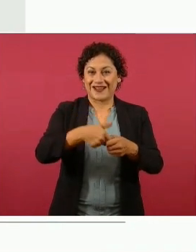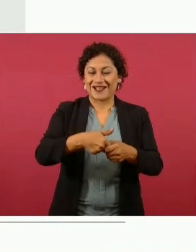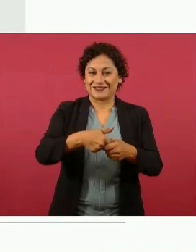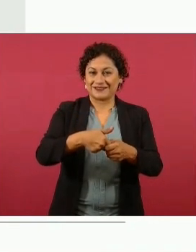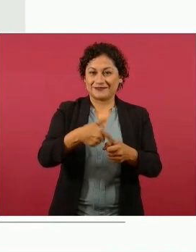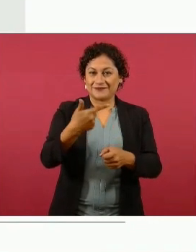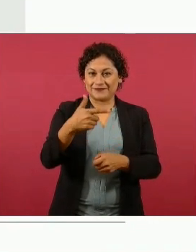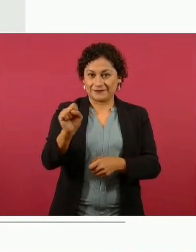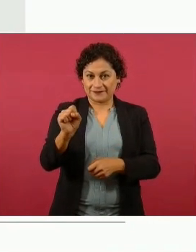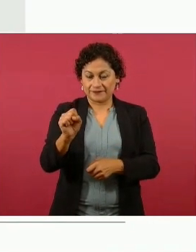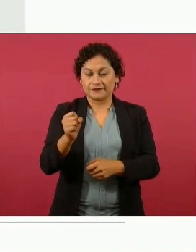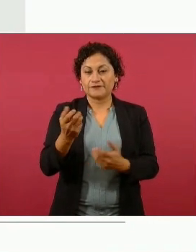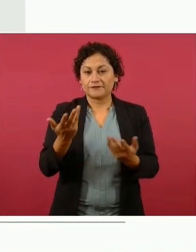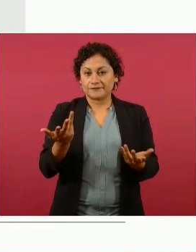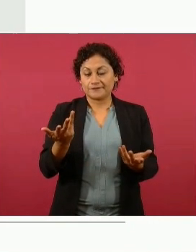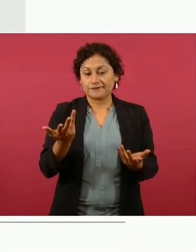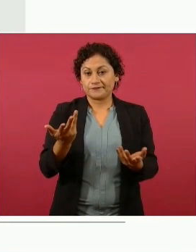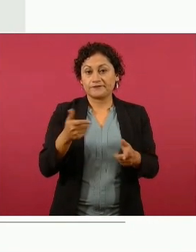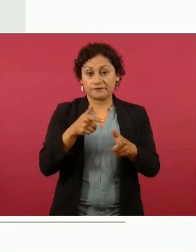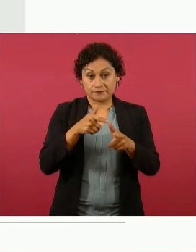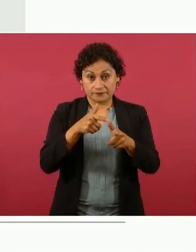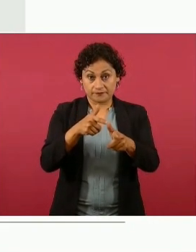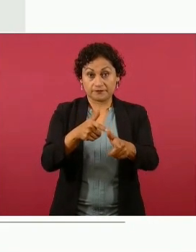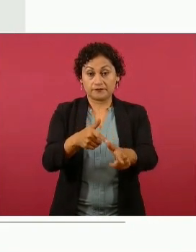a seguir este